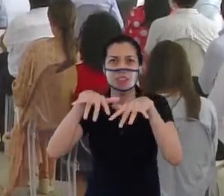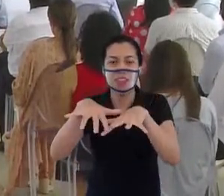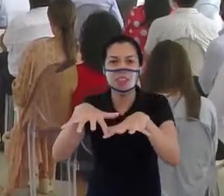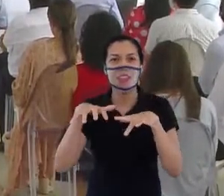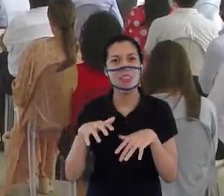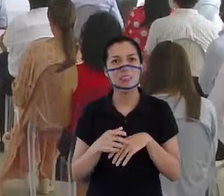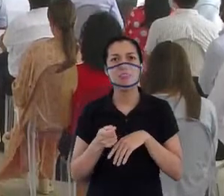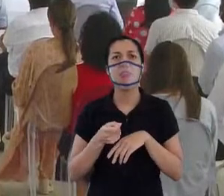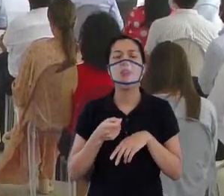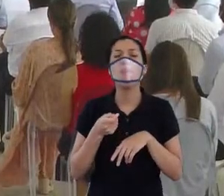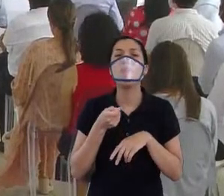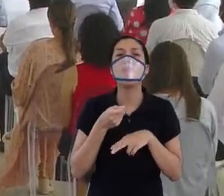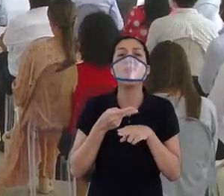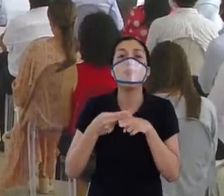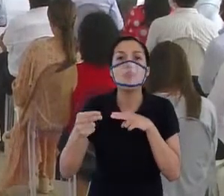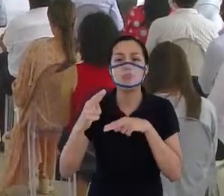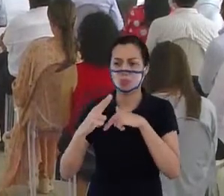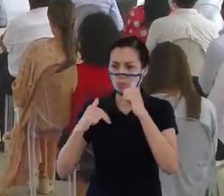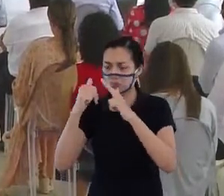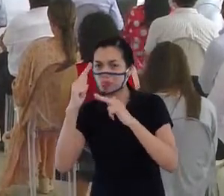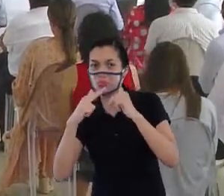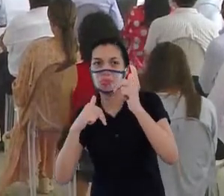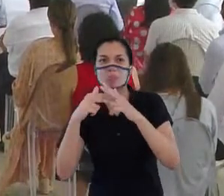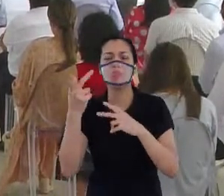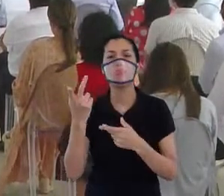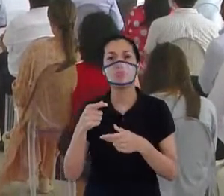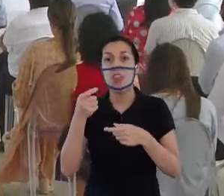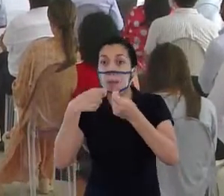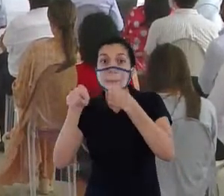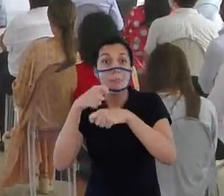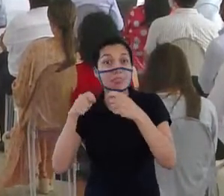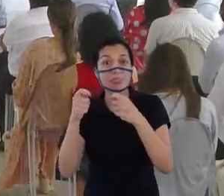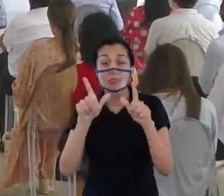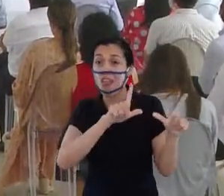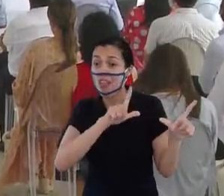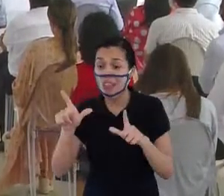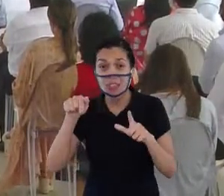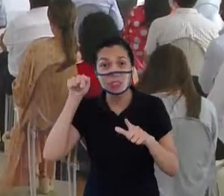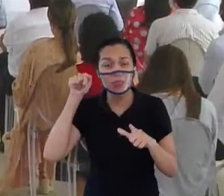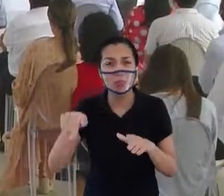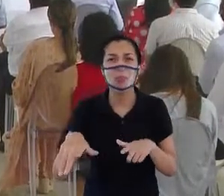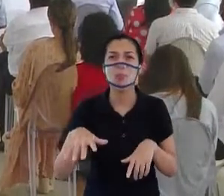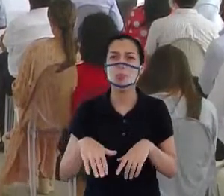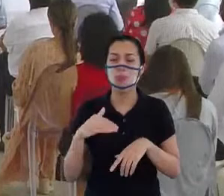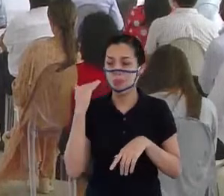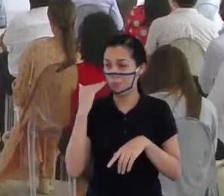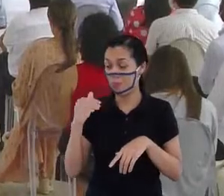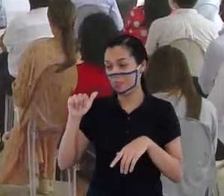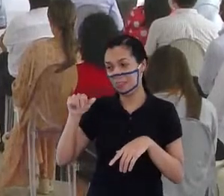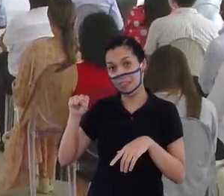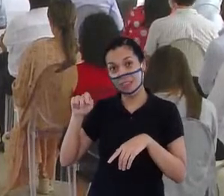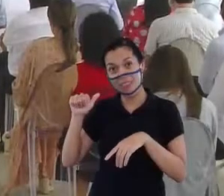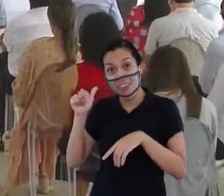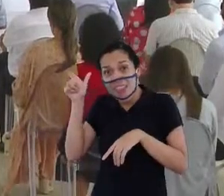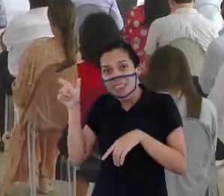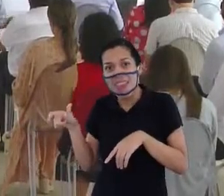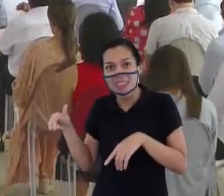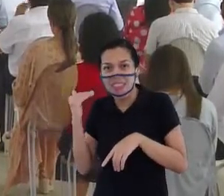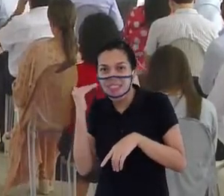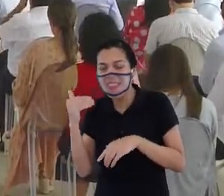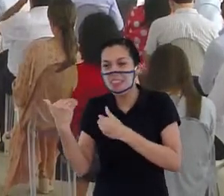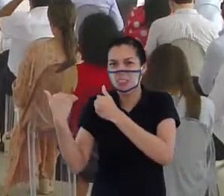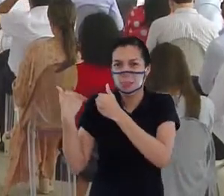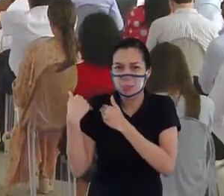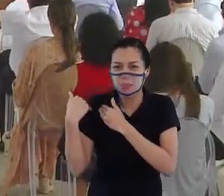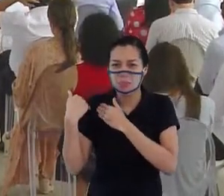completamente. Eso es atracción de inversión. Ana María y su equipo vienen haciendo un trabajo espectacular en la atracción de inversión a Barranquilla, en que la